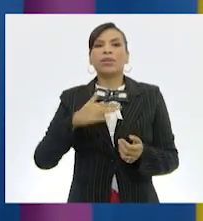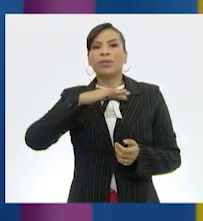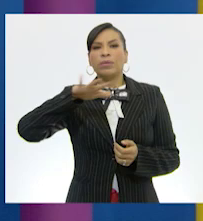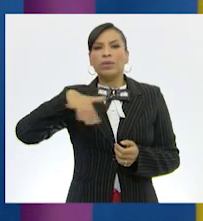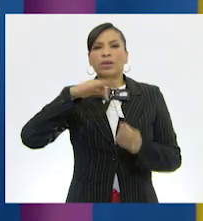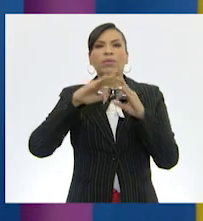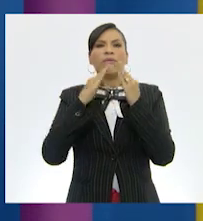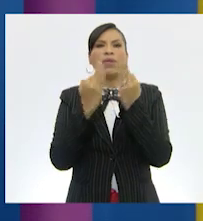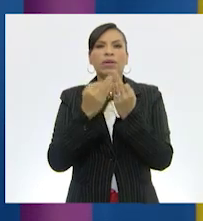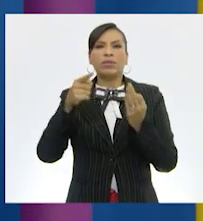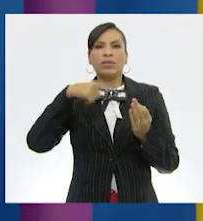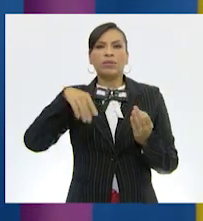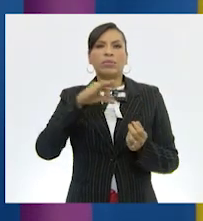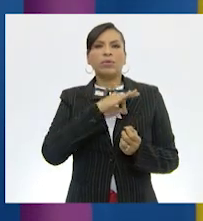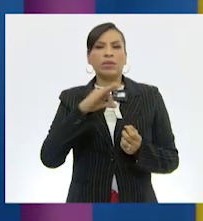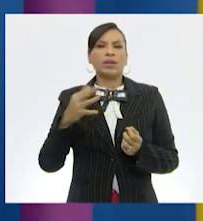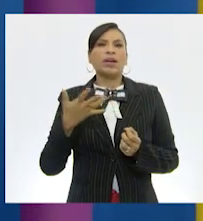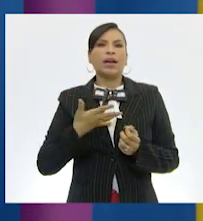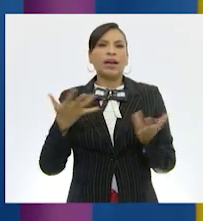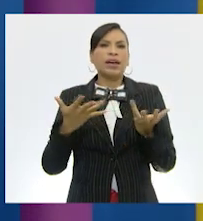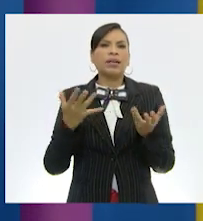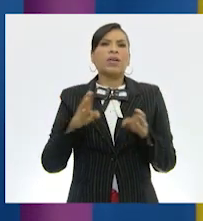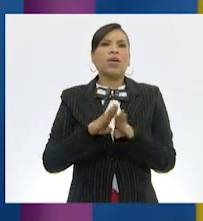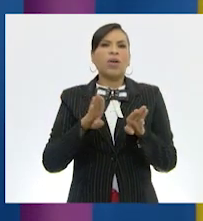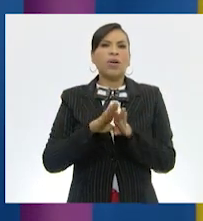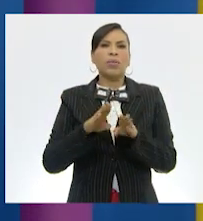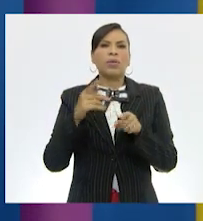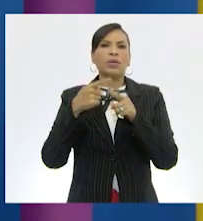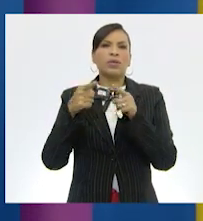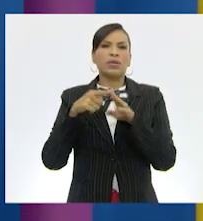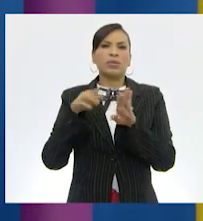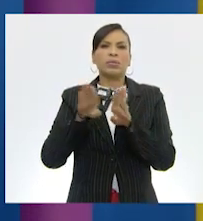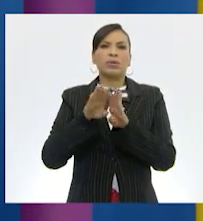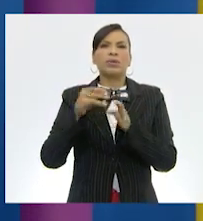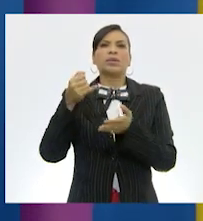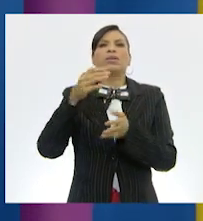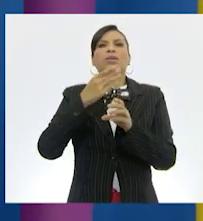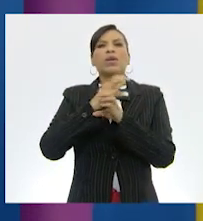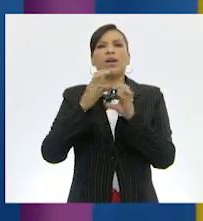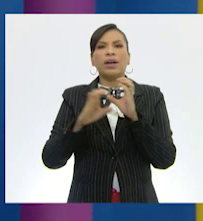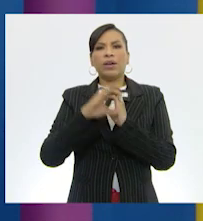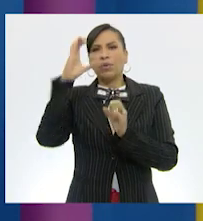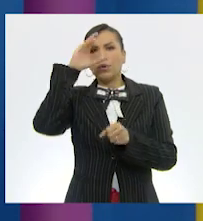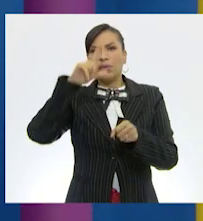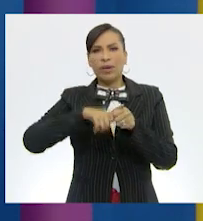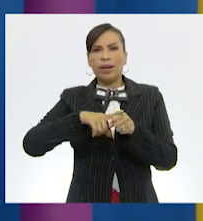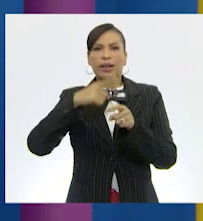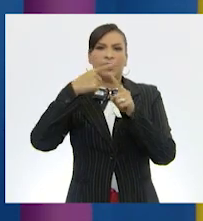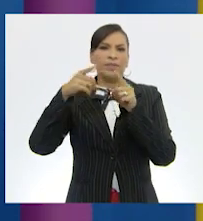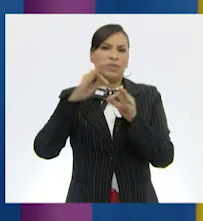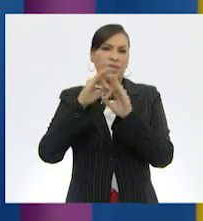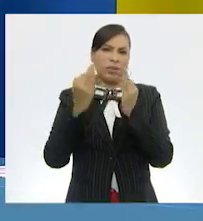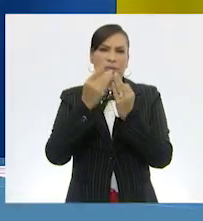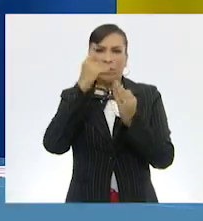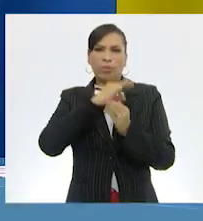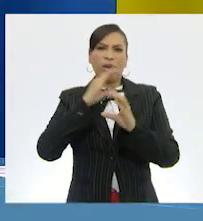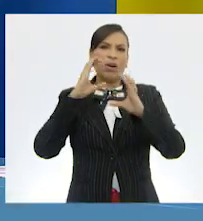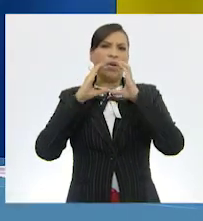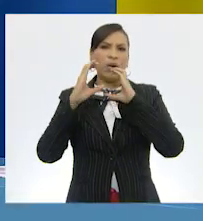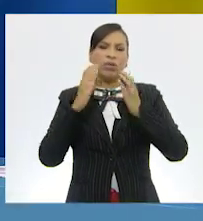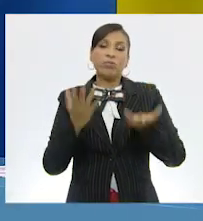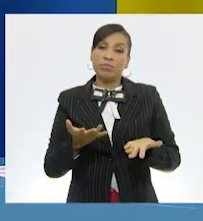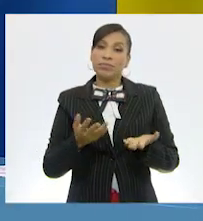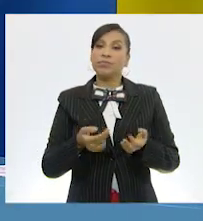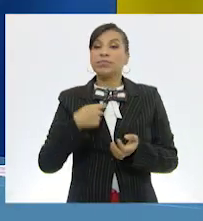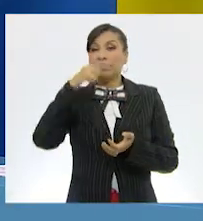buscar formas en las que yo pudiera hacer como, por decirlo así, símiles culturales para poderme comunicar. Así es.